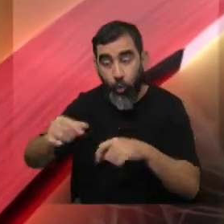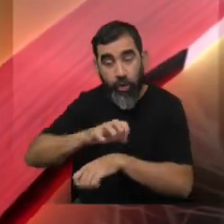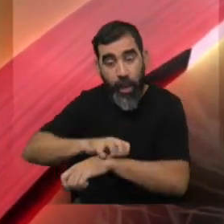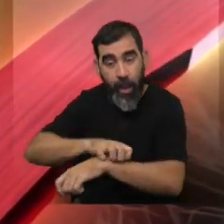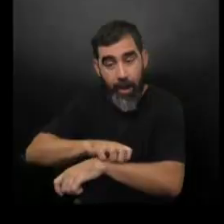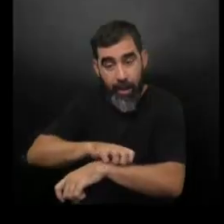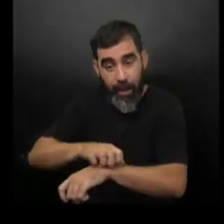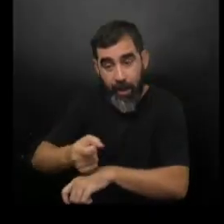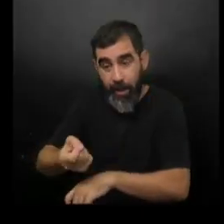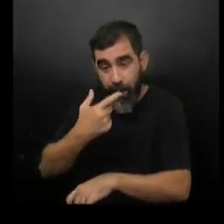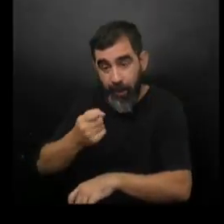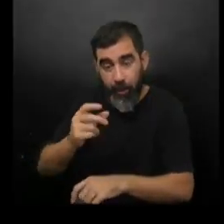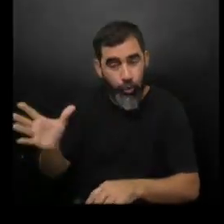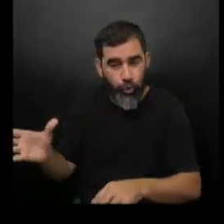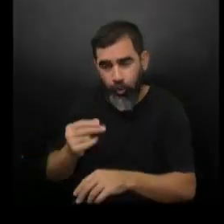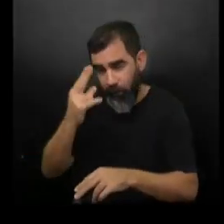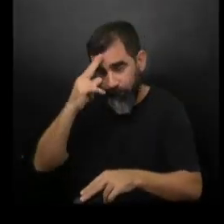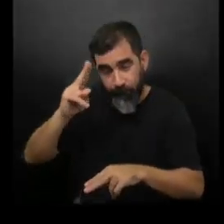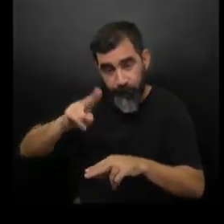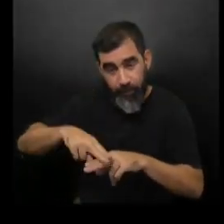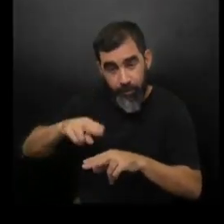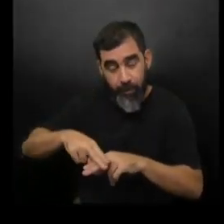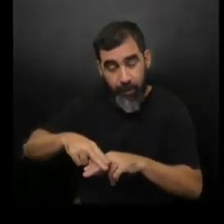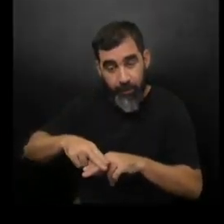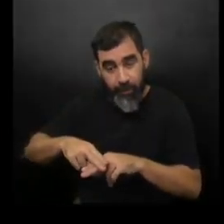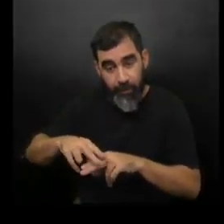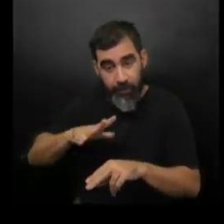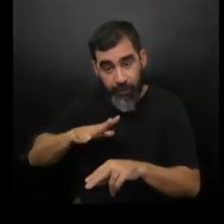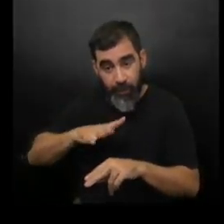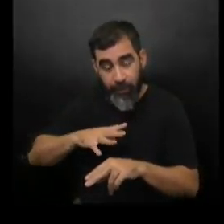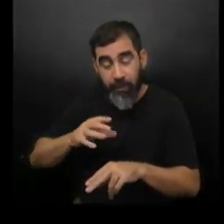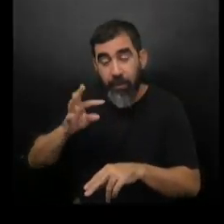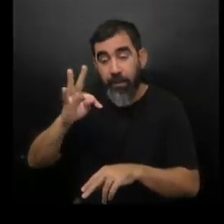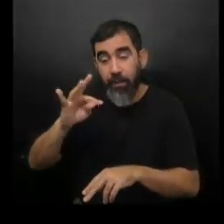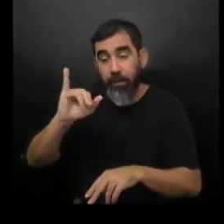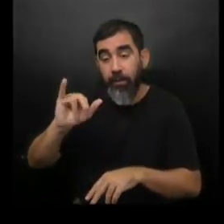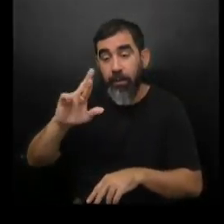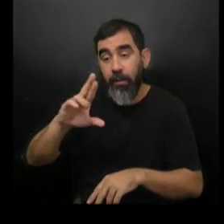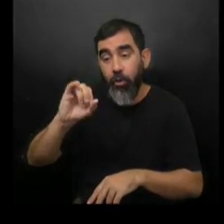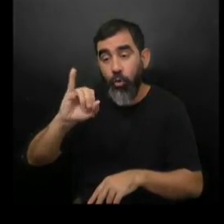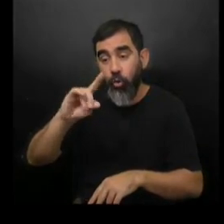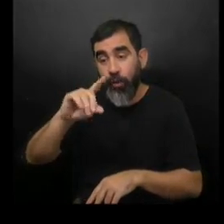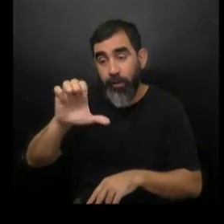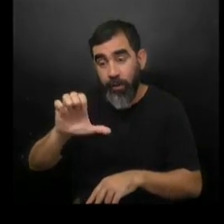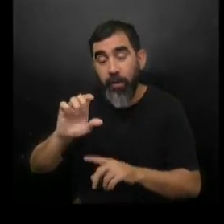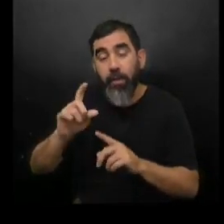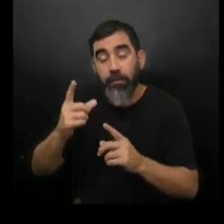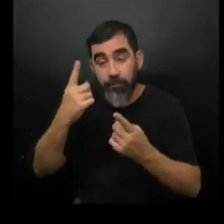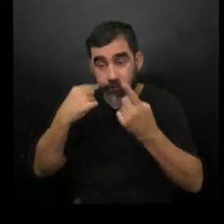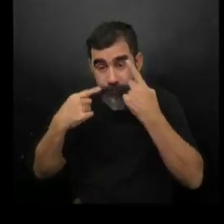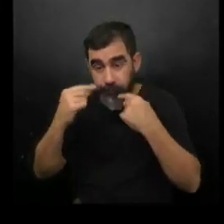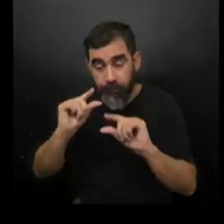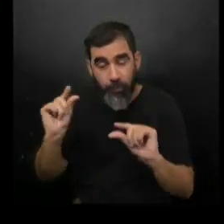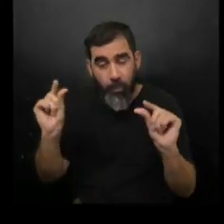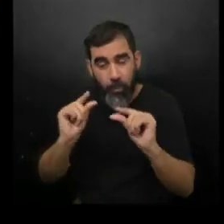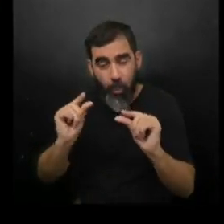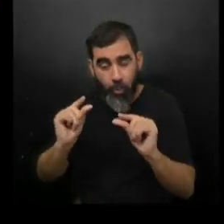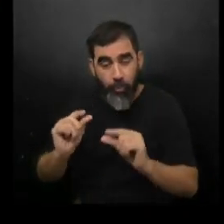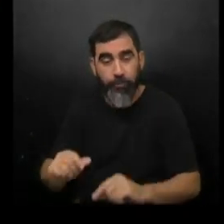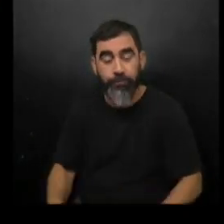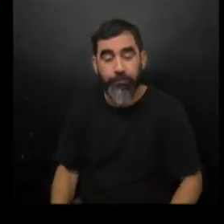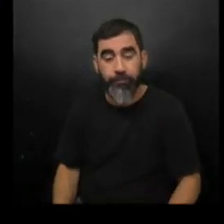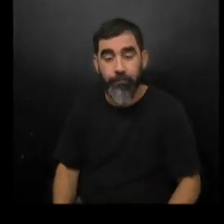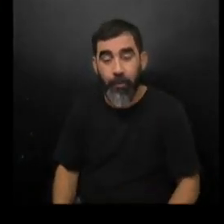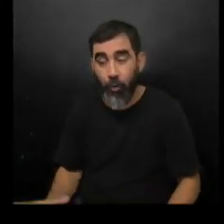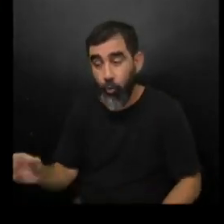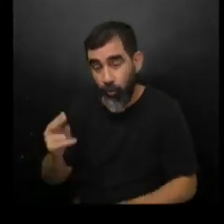antialérgicos. Todas las enfermedades hormonales que tienen que ver con la tiroides, el hipotiroidismo, va a hacer que la glándula lagrimal produzca menos lágrima. Todas